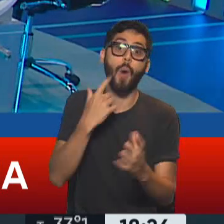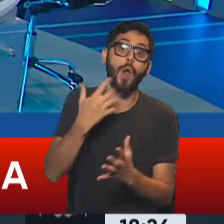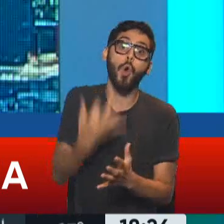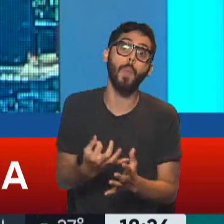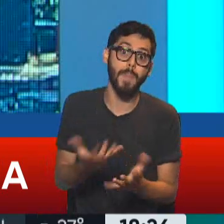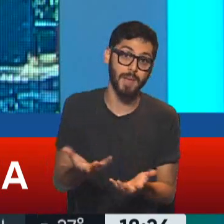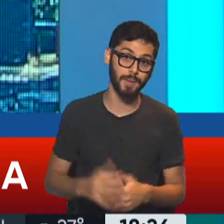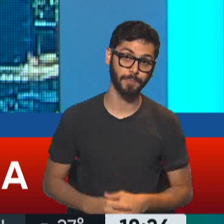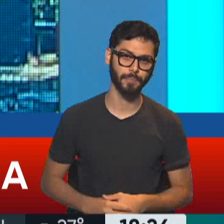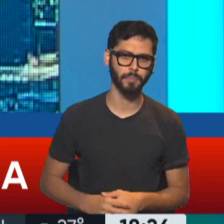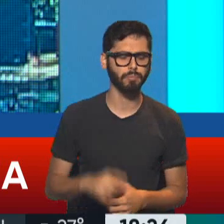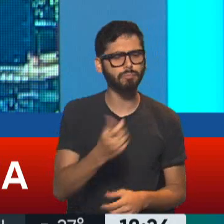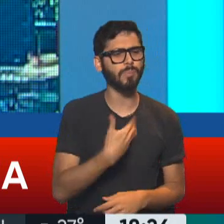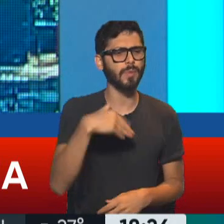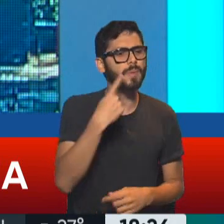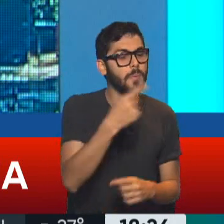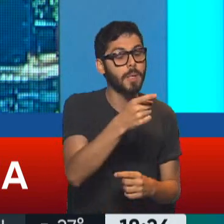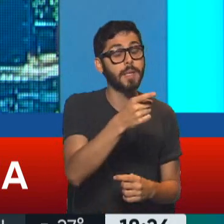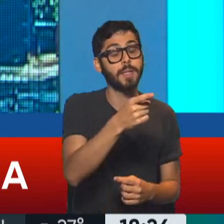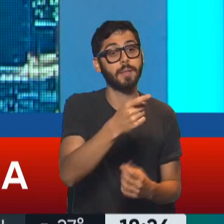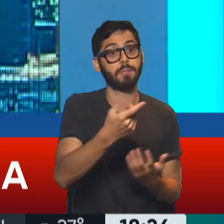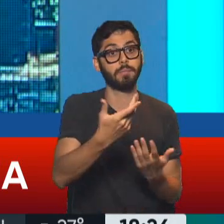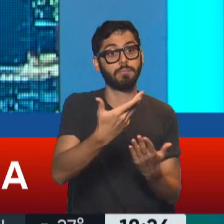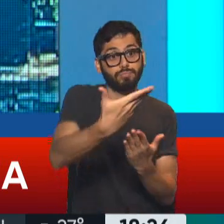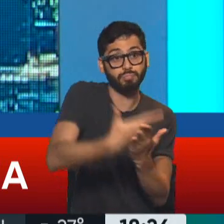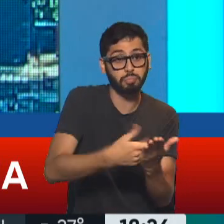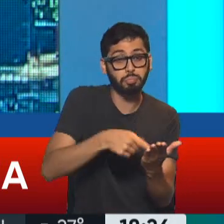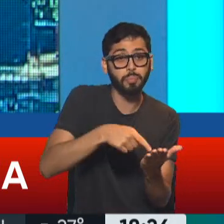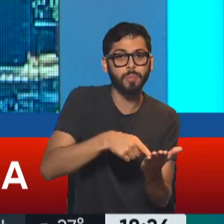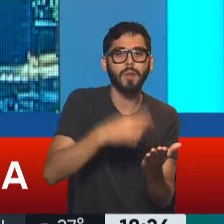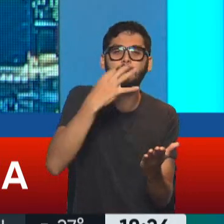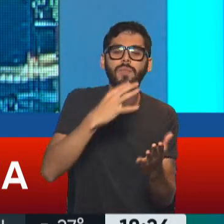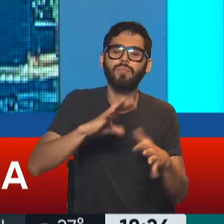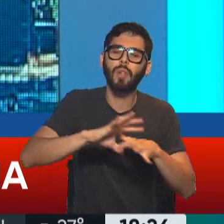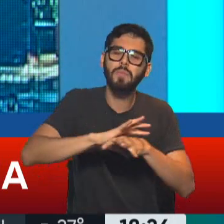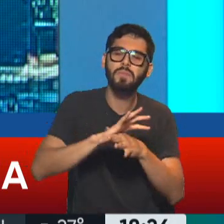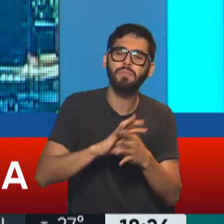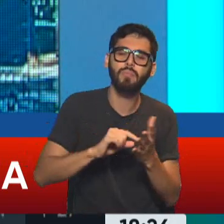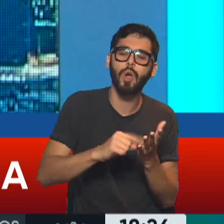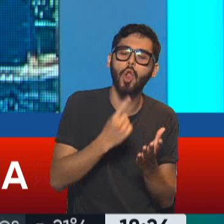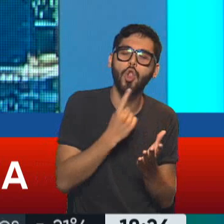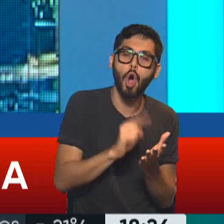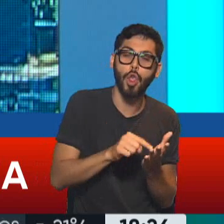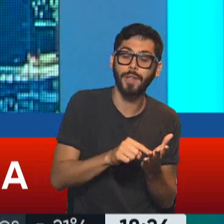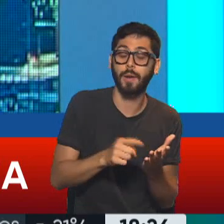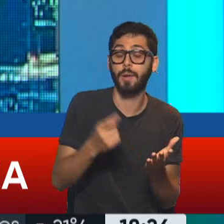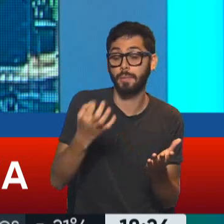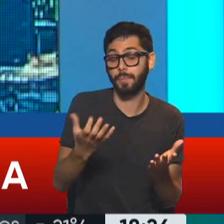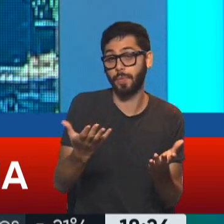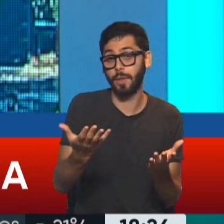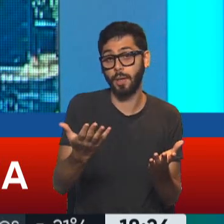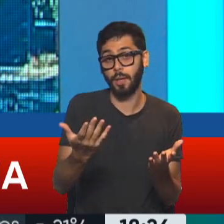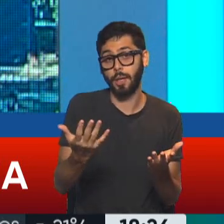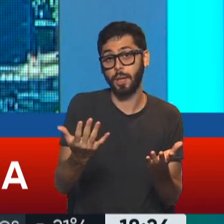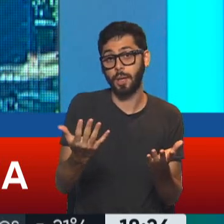que surge del comunicado del FMI que no estuvo, por lo menos no estuvo dicho de manera precisa, puntual, ni lógicamente no